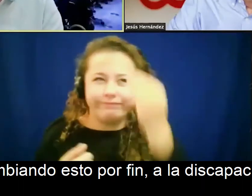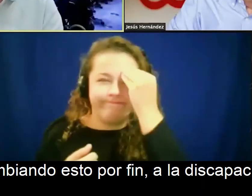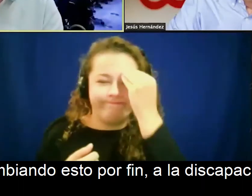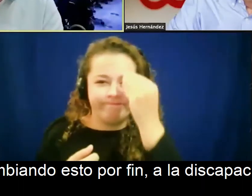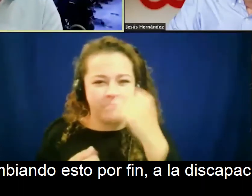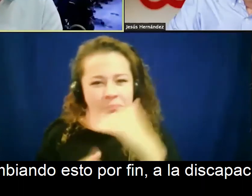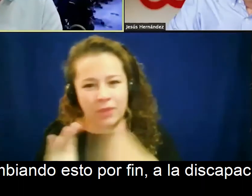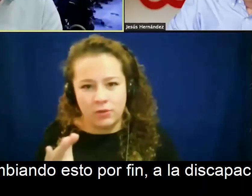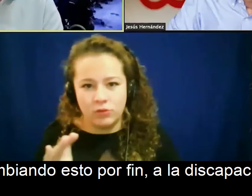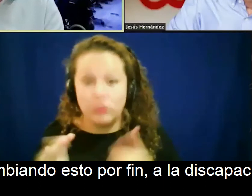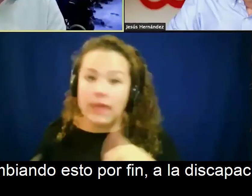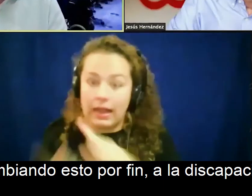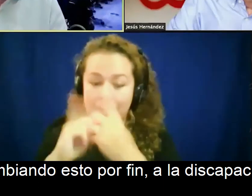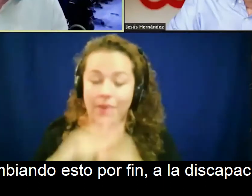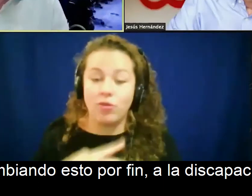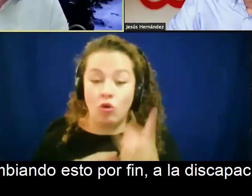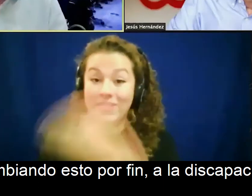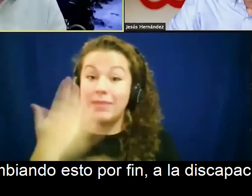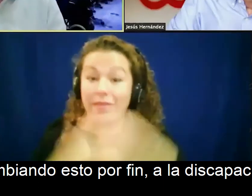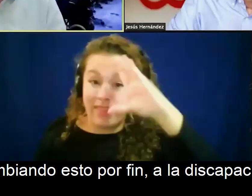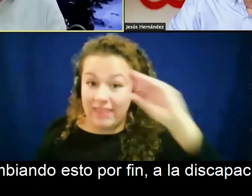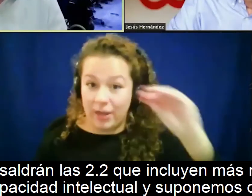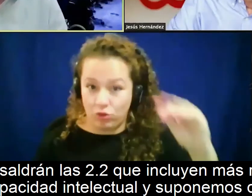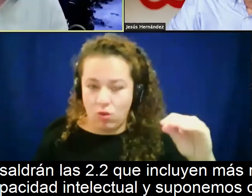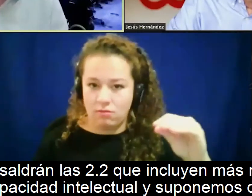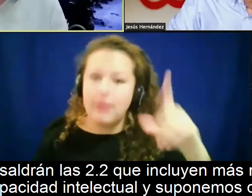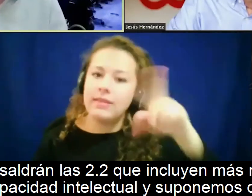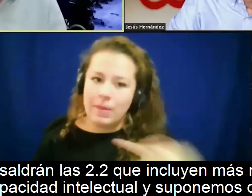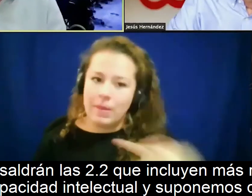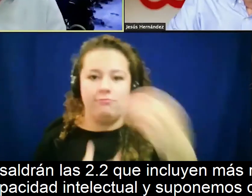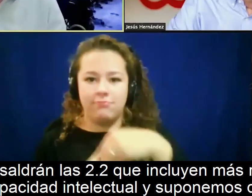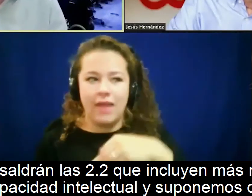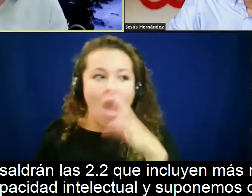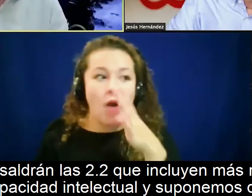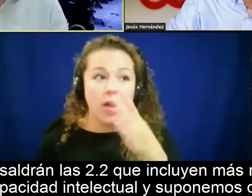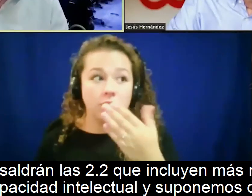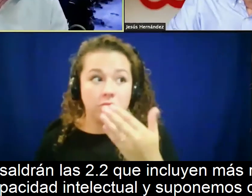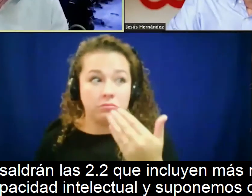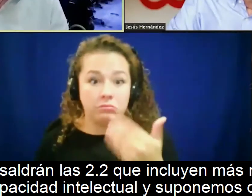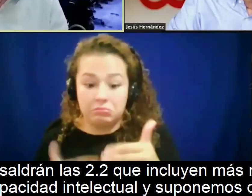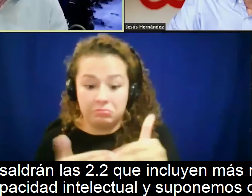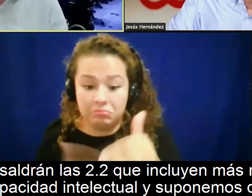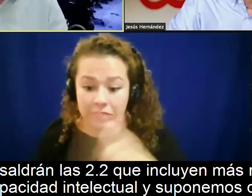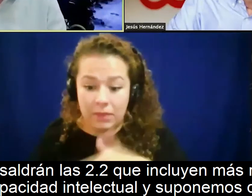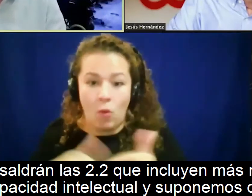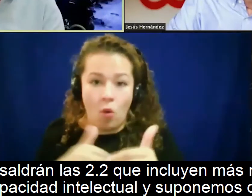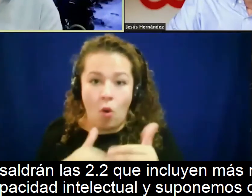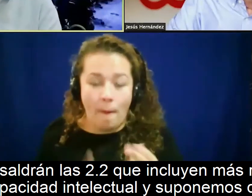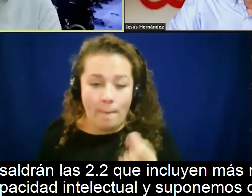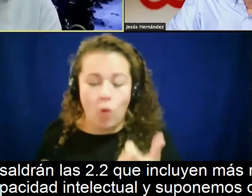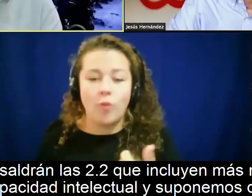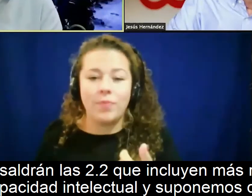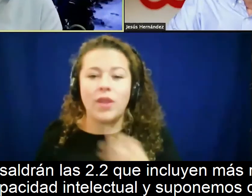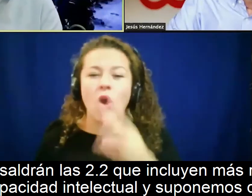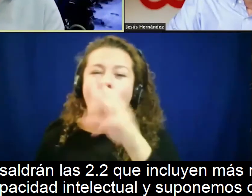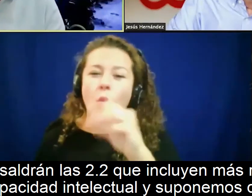la discapacidad intelectual. Ahora, dentro de poco, saldrán las WCAG estas